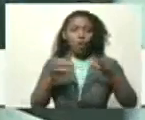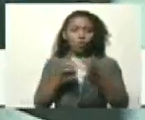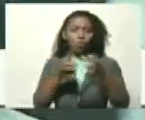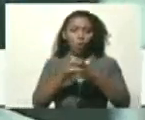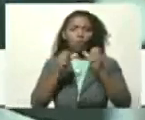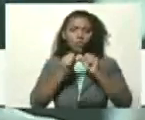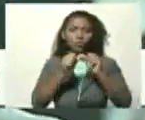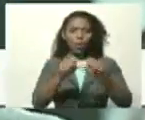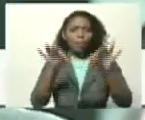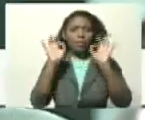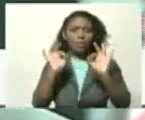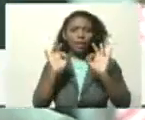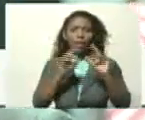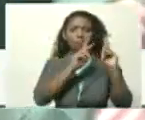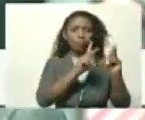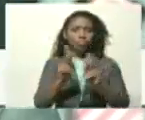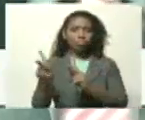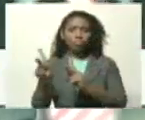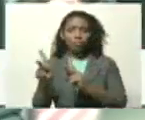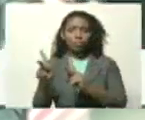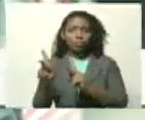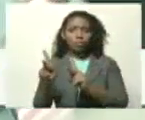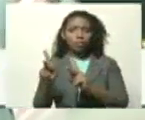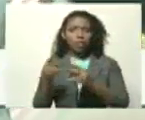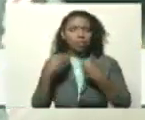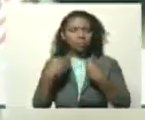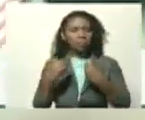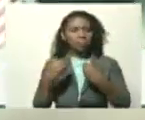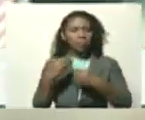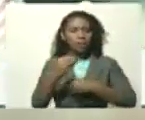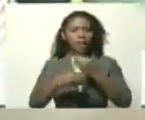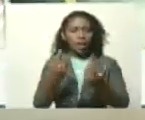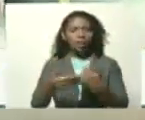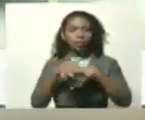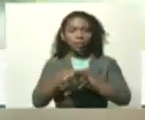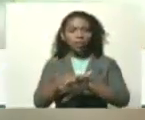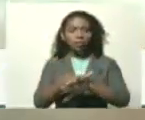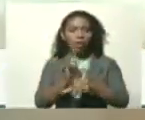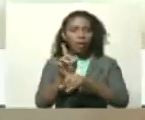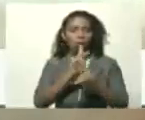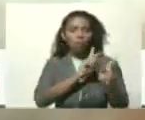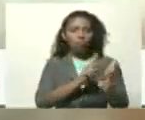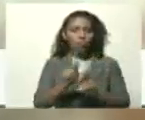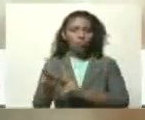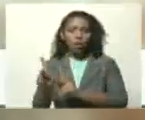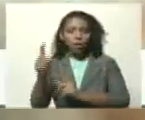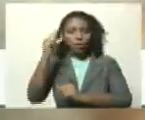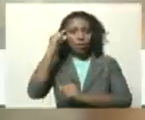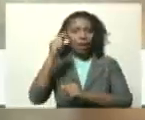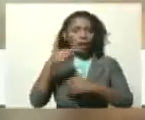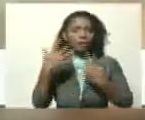permanentes, especiales y ordinarias, para que sean incluidos en el orden del día, amén,